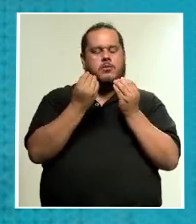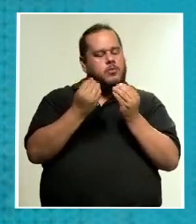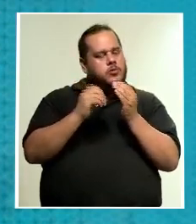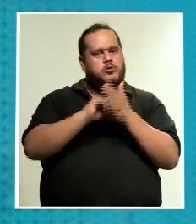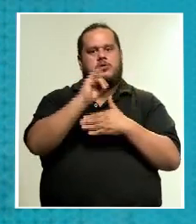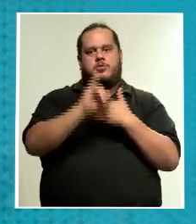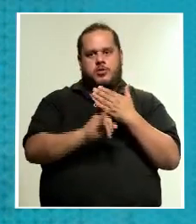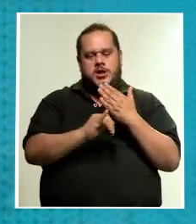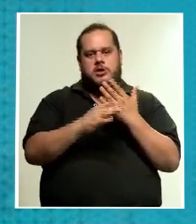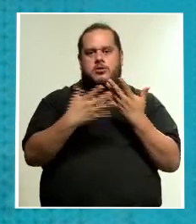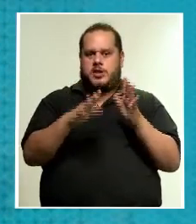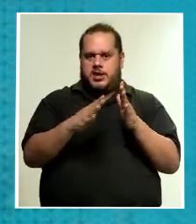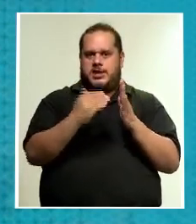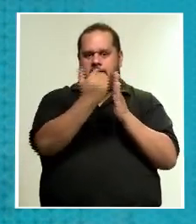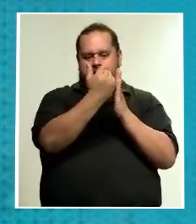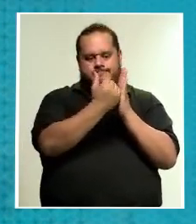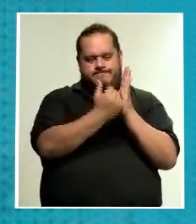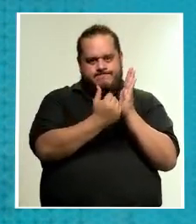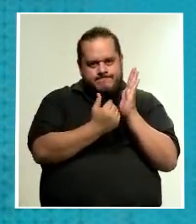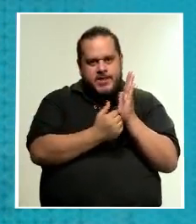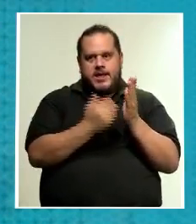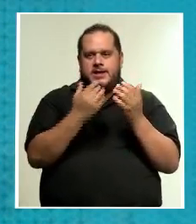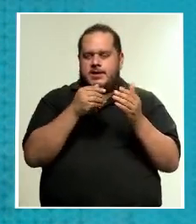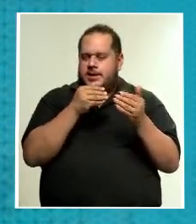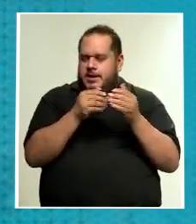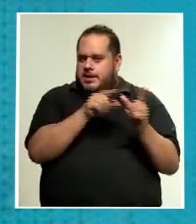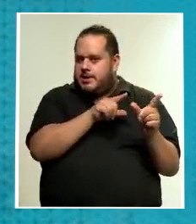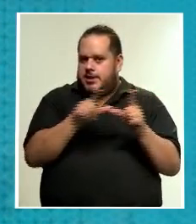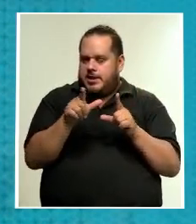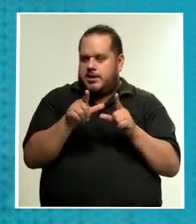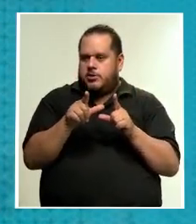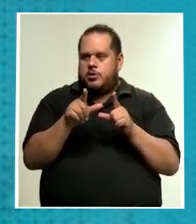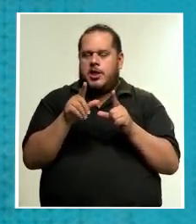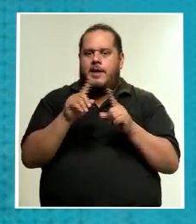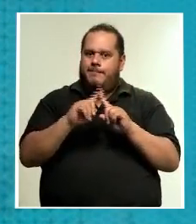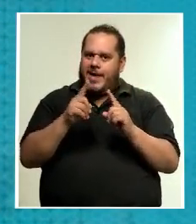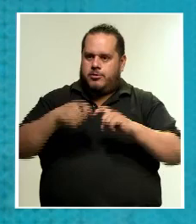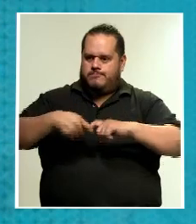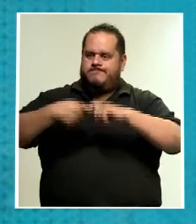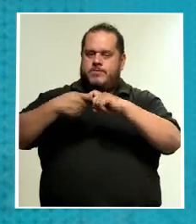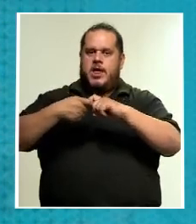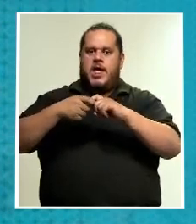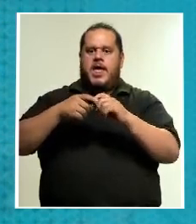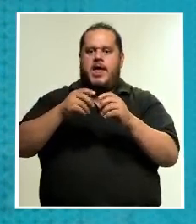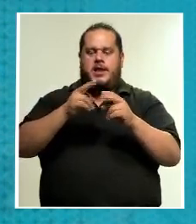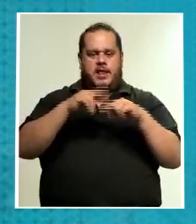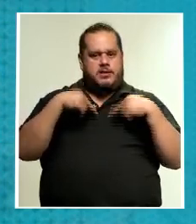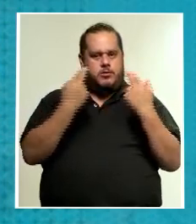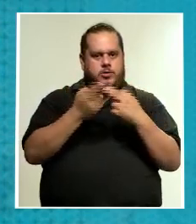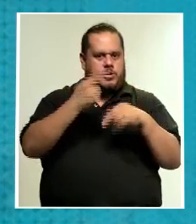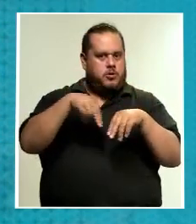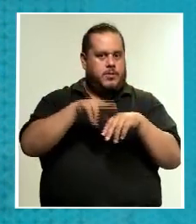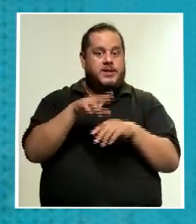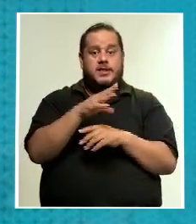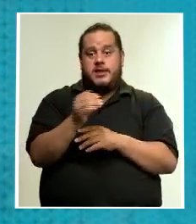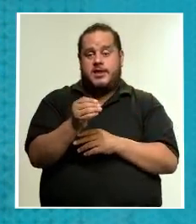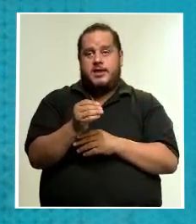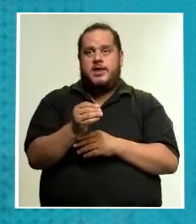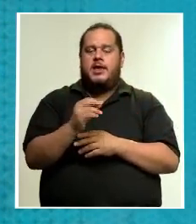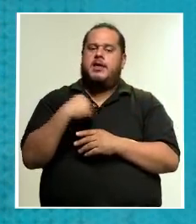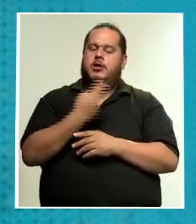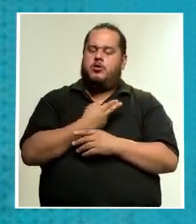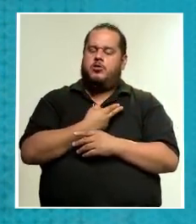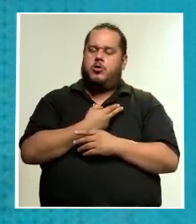proyectos maduros que están en plenario y que estuvieron relegados en las sesiones extraordinarias y que nos